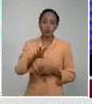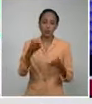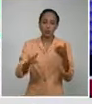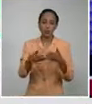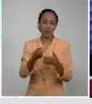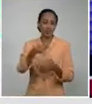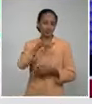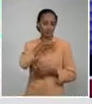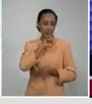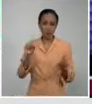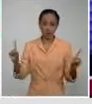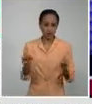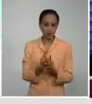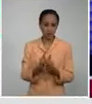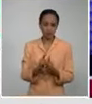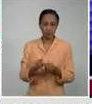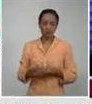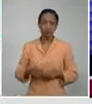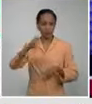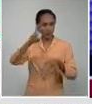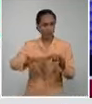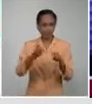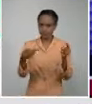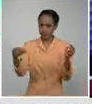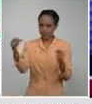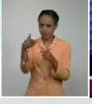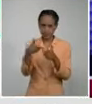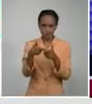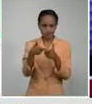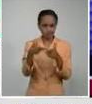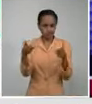resumen, La Habana con la mayor tasa,